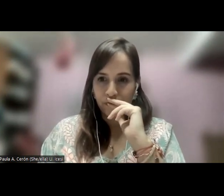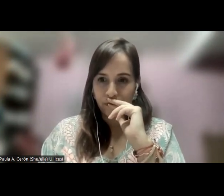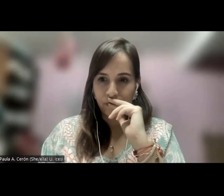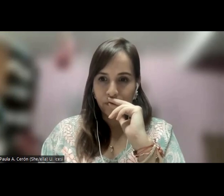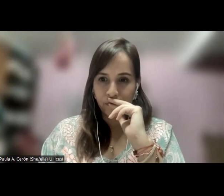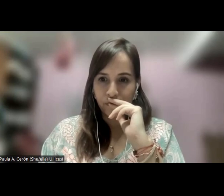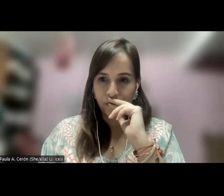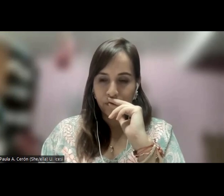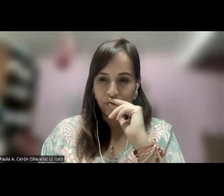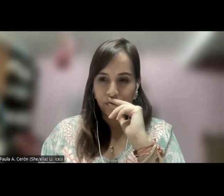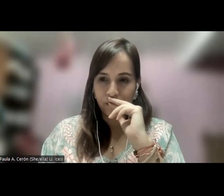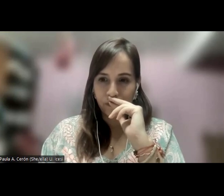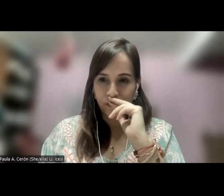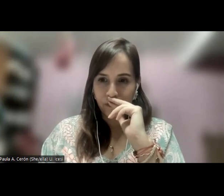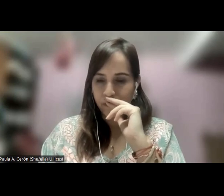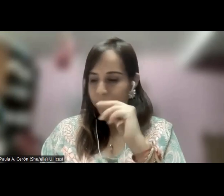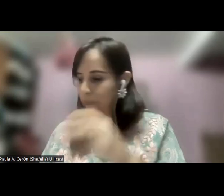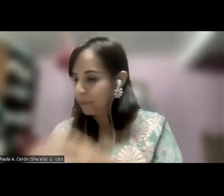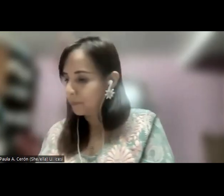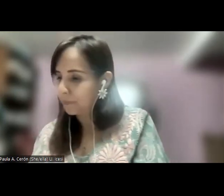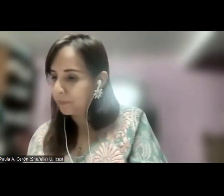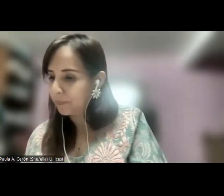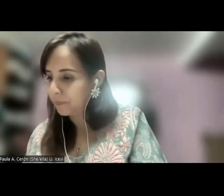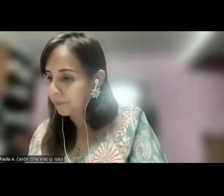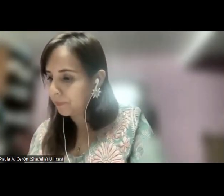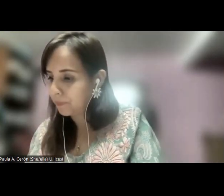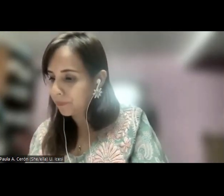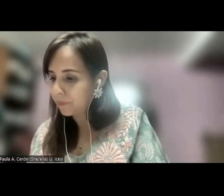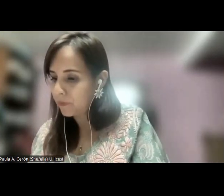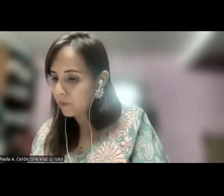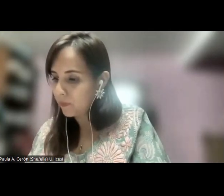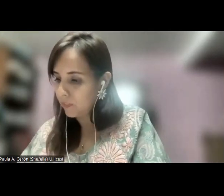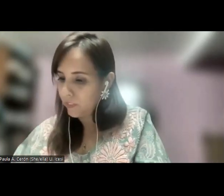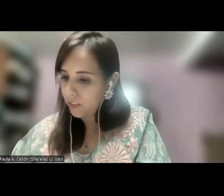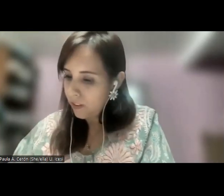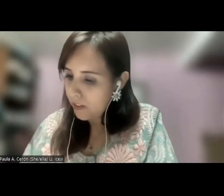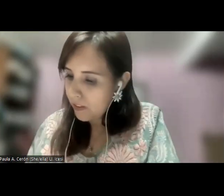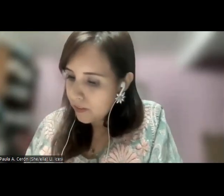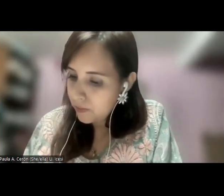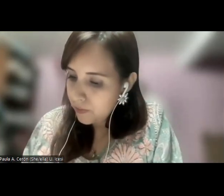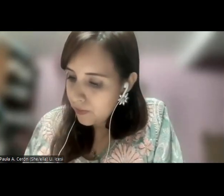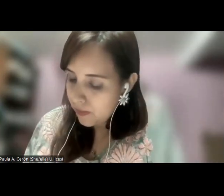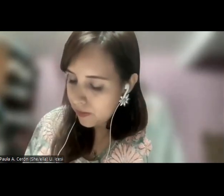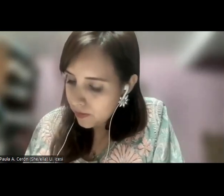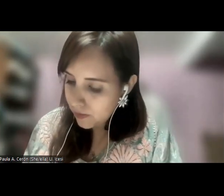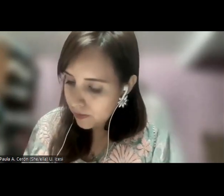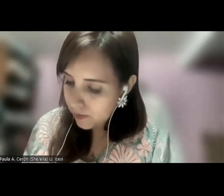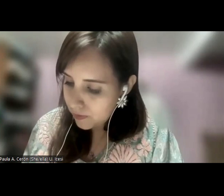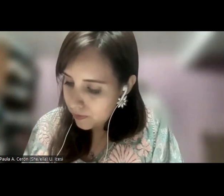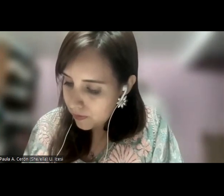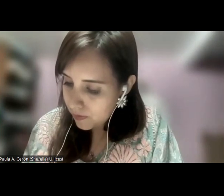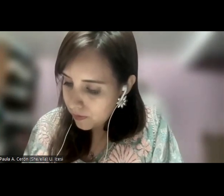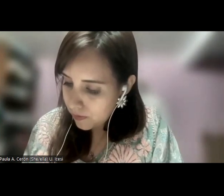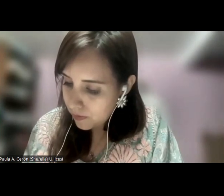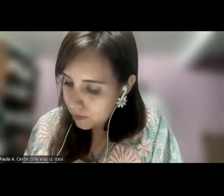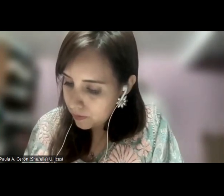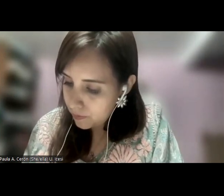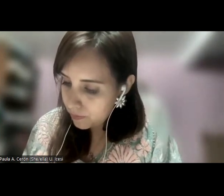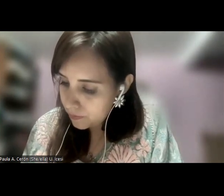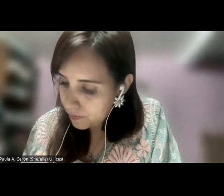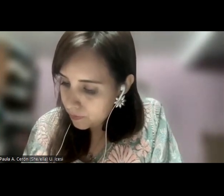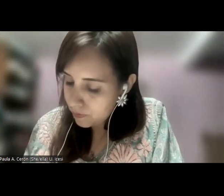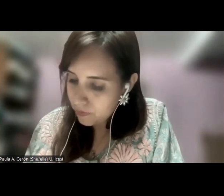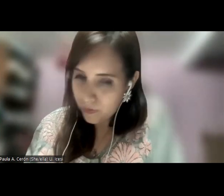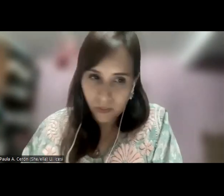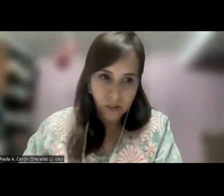que creo que eh la corte no no nos genera la corte Únicamente lo que